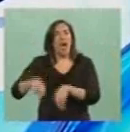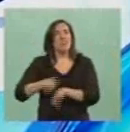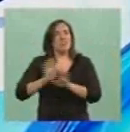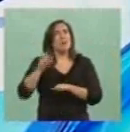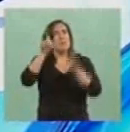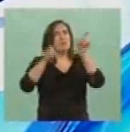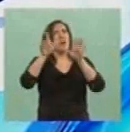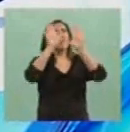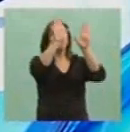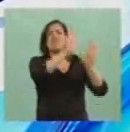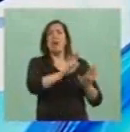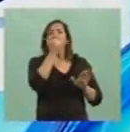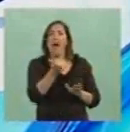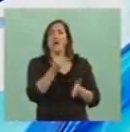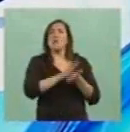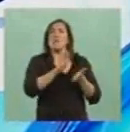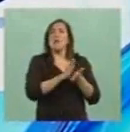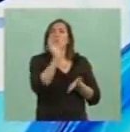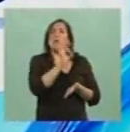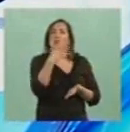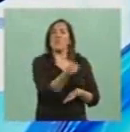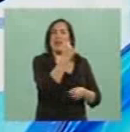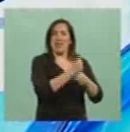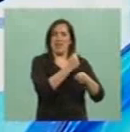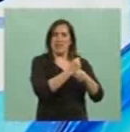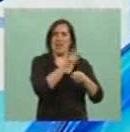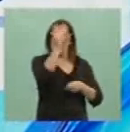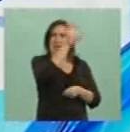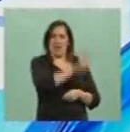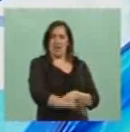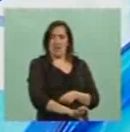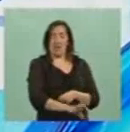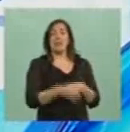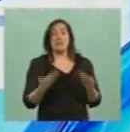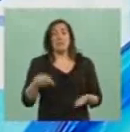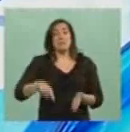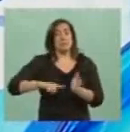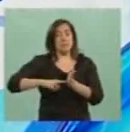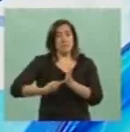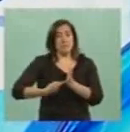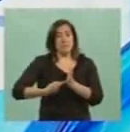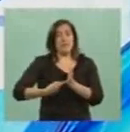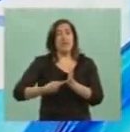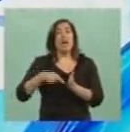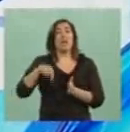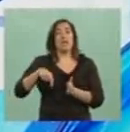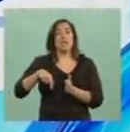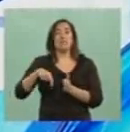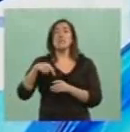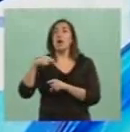provincias por nuevas oportunidades. Esto ha permitido que Buenos Aires, de las